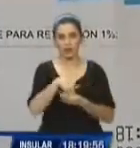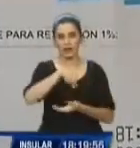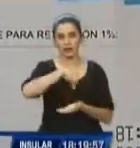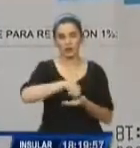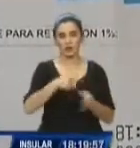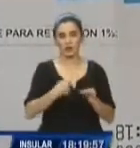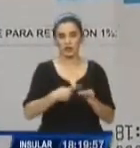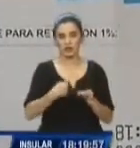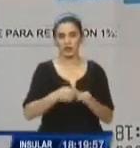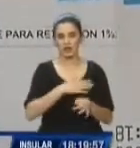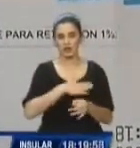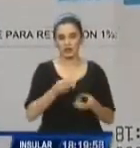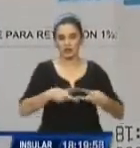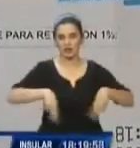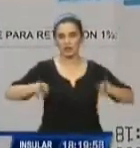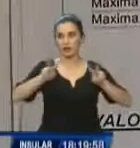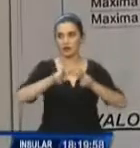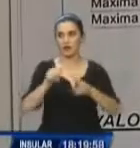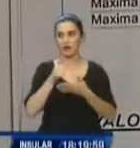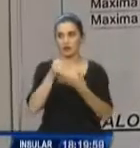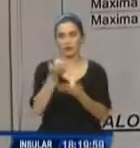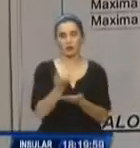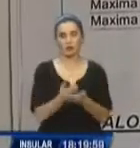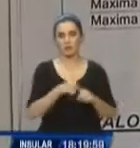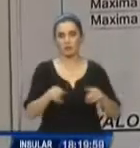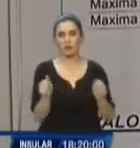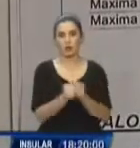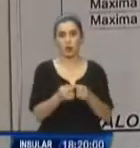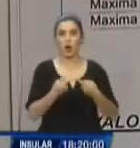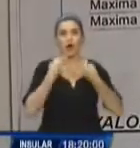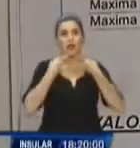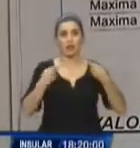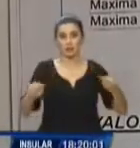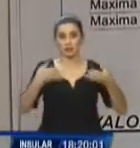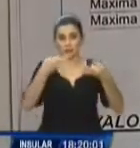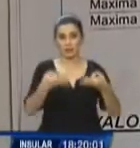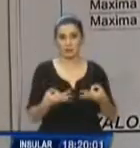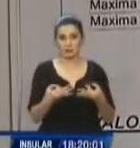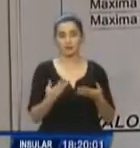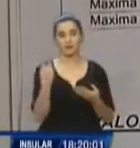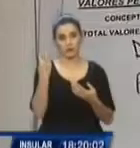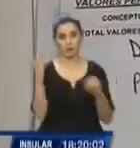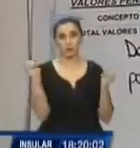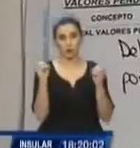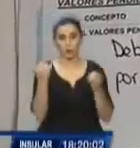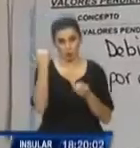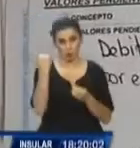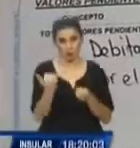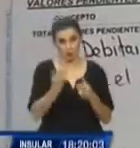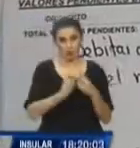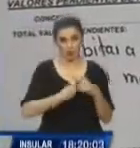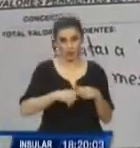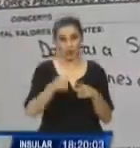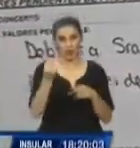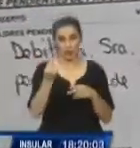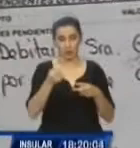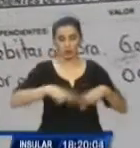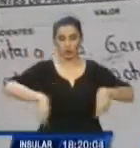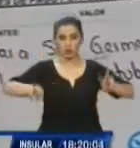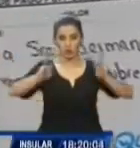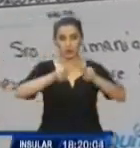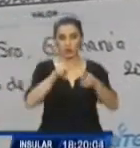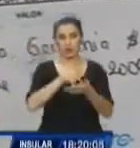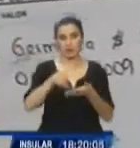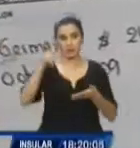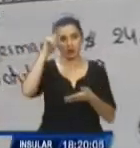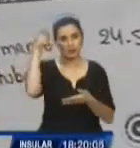Quito se detallan los valores de subsidios, pero con el decreto que entró en vigencia este 12 de octubre, los costos de valores solventados por